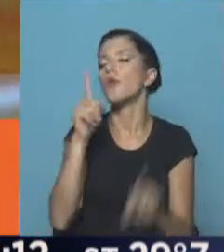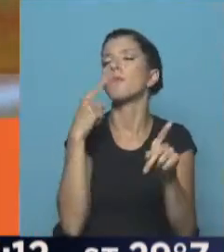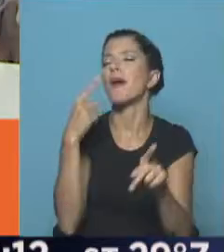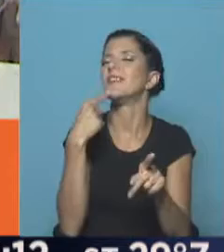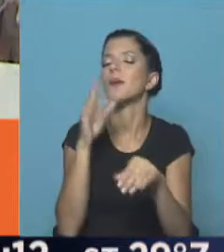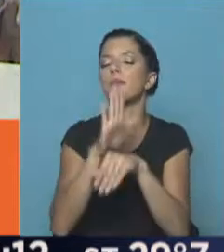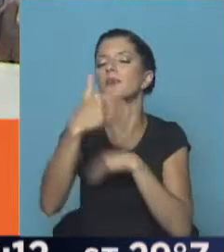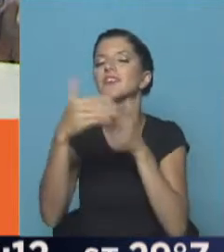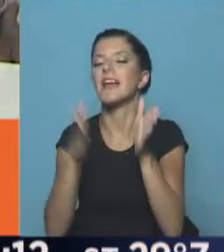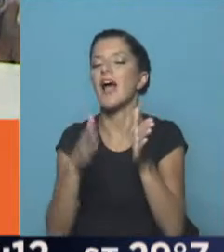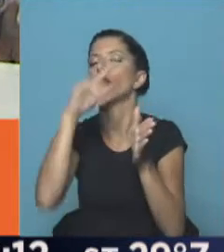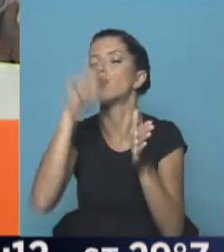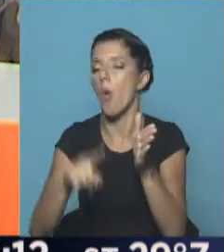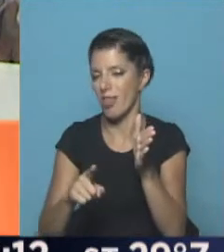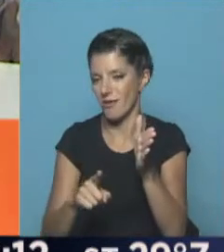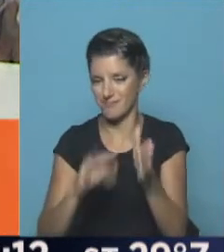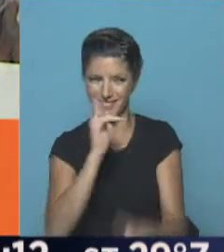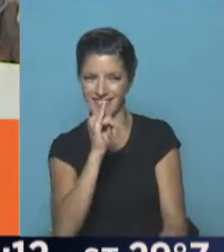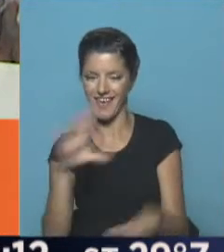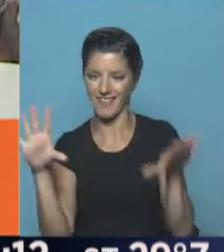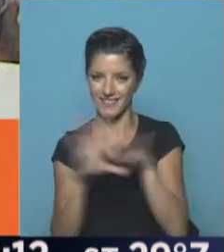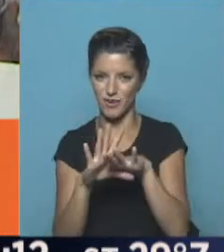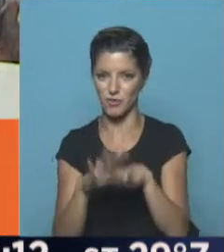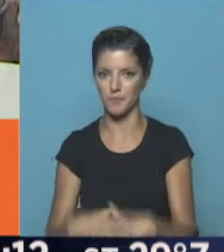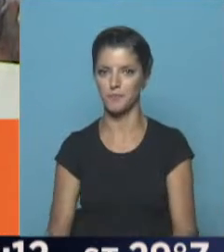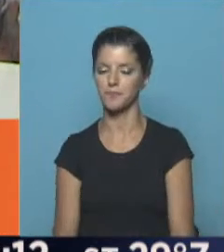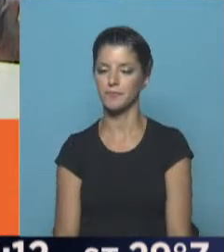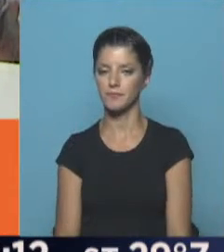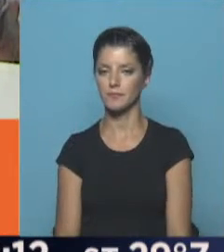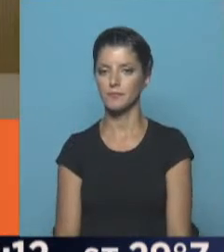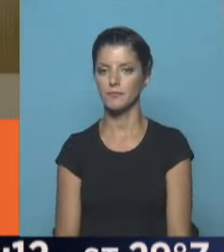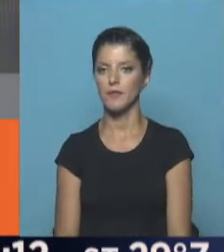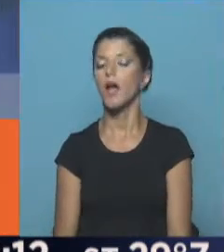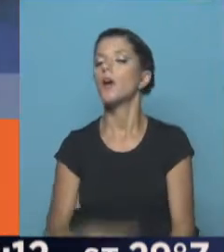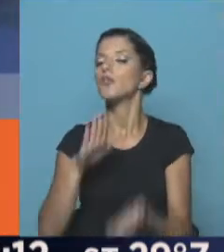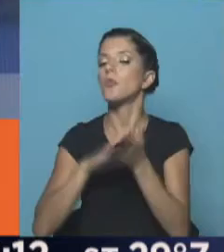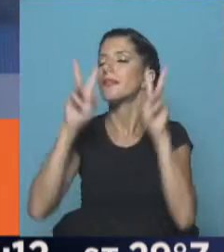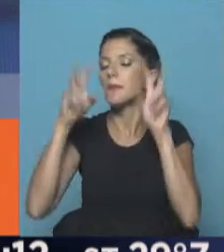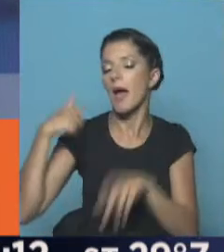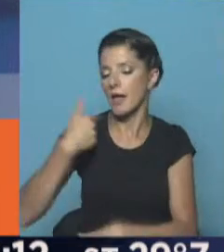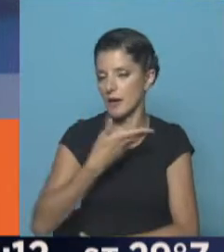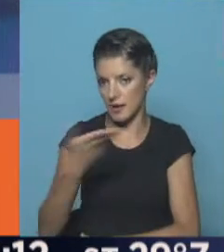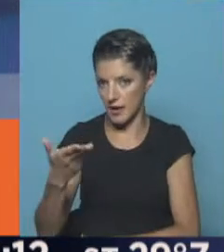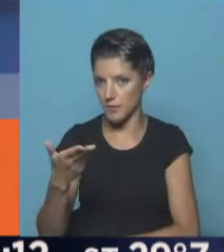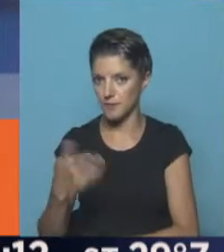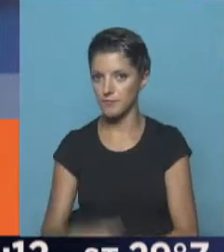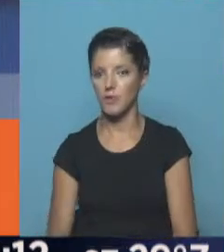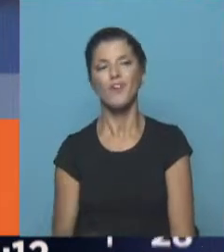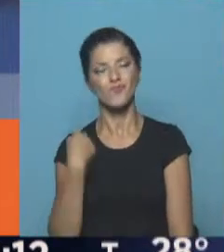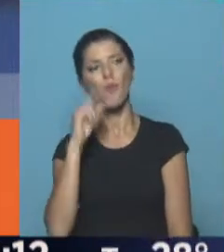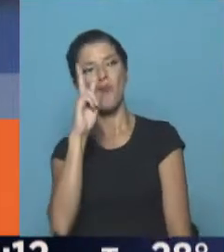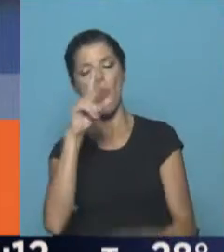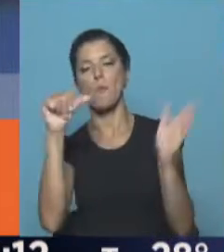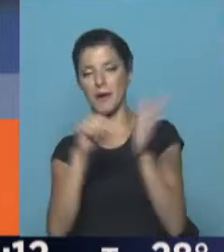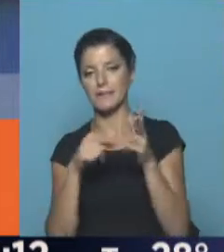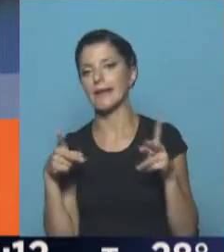si bien llaman josé amílcar dio siendo un poco más a la mirada general digamos sobre la situación brasilera uno ve un país que está en recesión